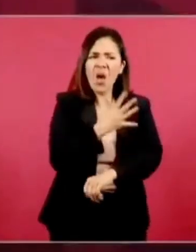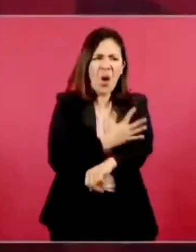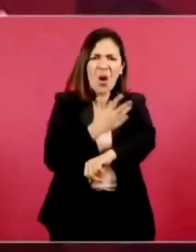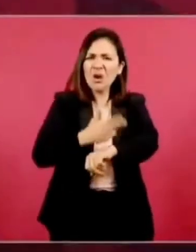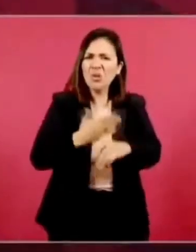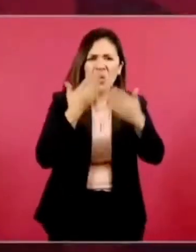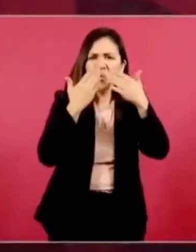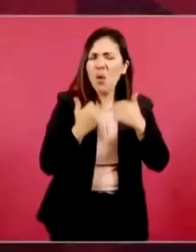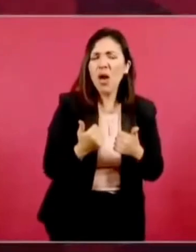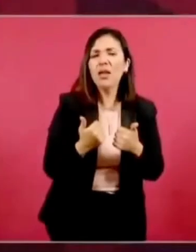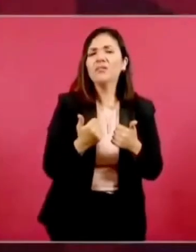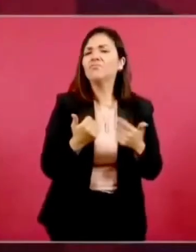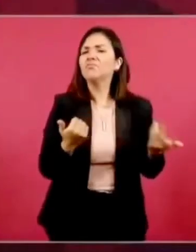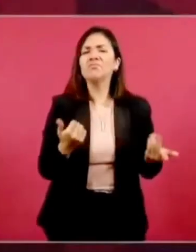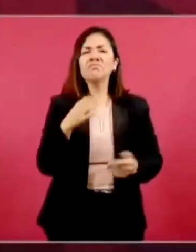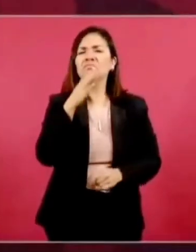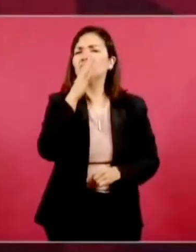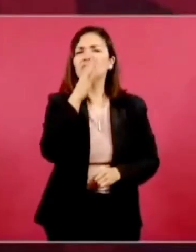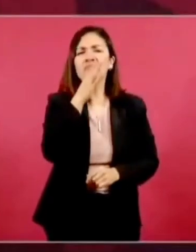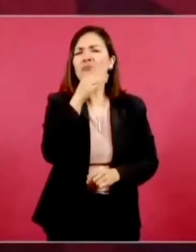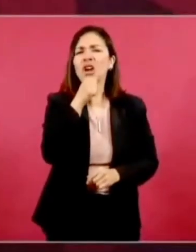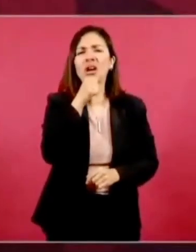no puede uno